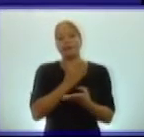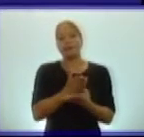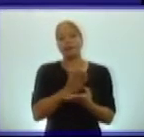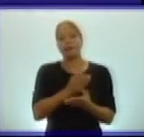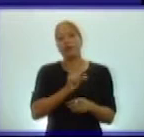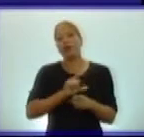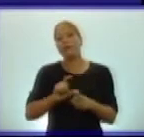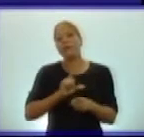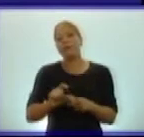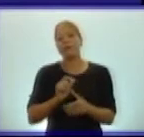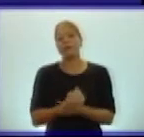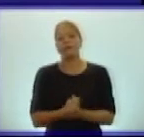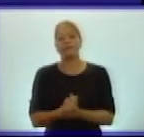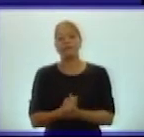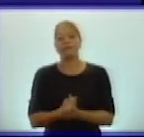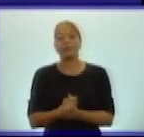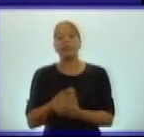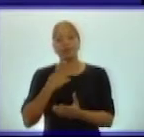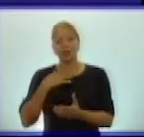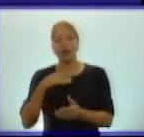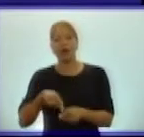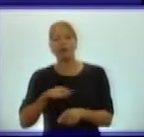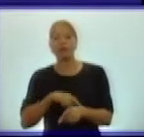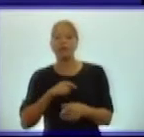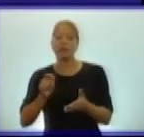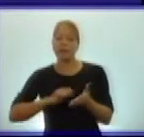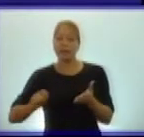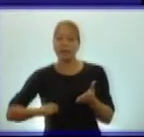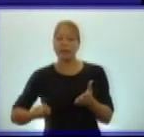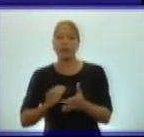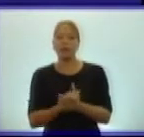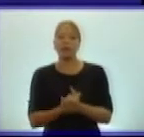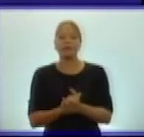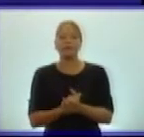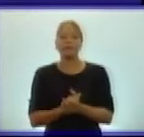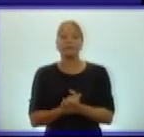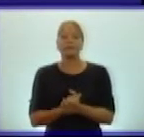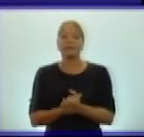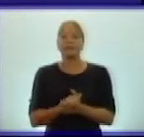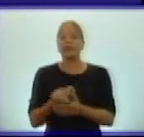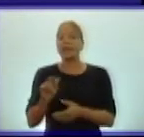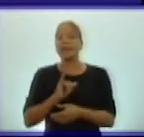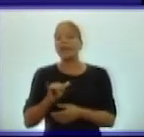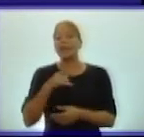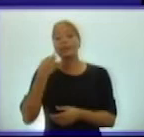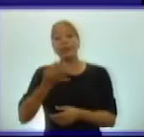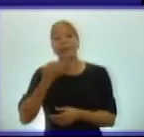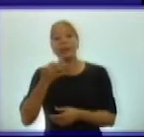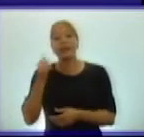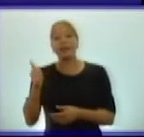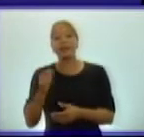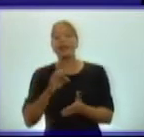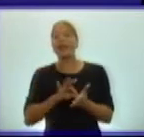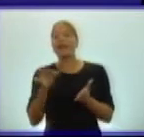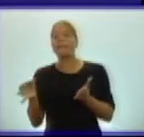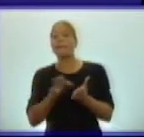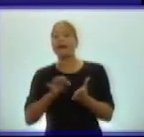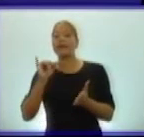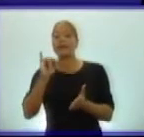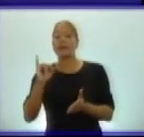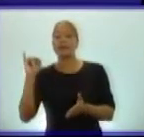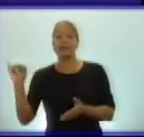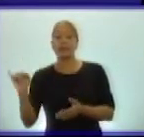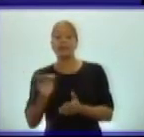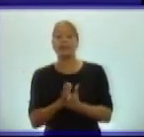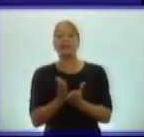clases sociales en el feudalismo y lo puedan tomar en su libreta. Además, esa lógica está bien explicada en la página 66 del libro de texto, que